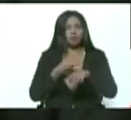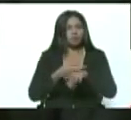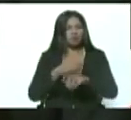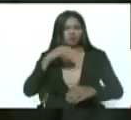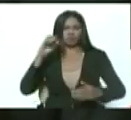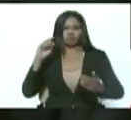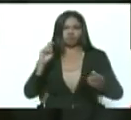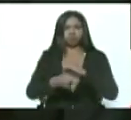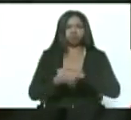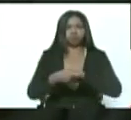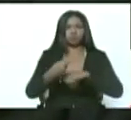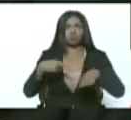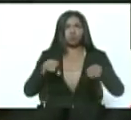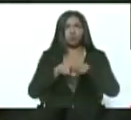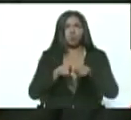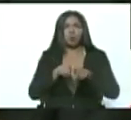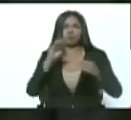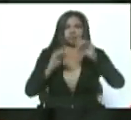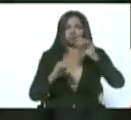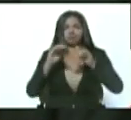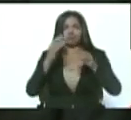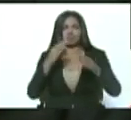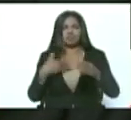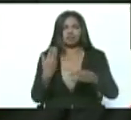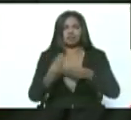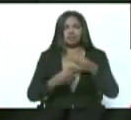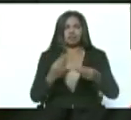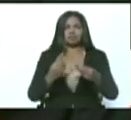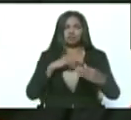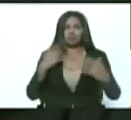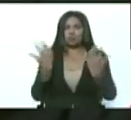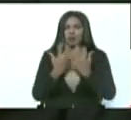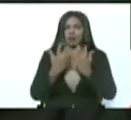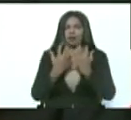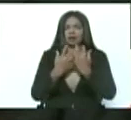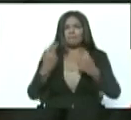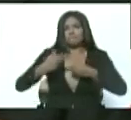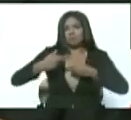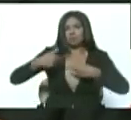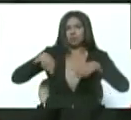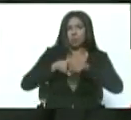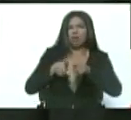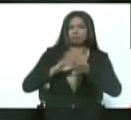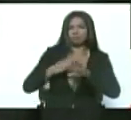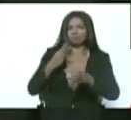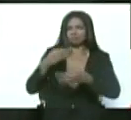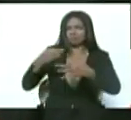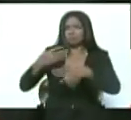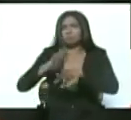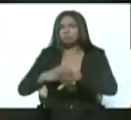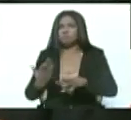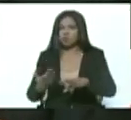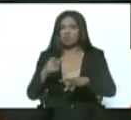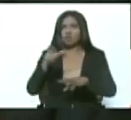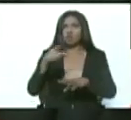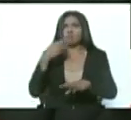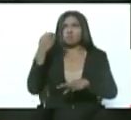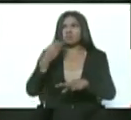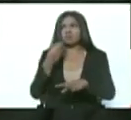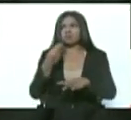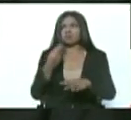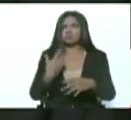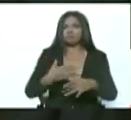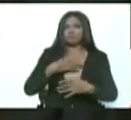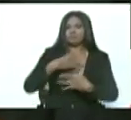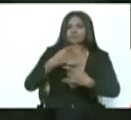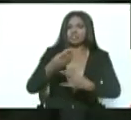fuerza, de generar desestabilización, de generar guerras por petróleo, simplemente porque quiere que sus intereses